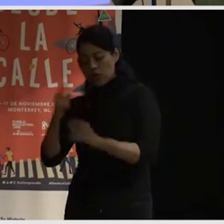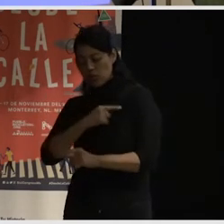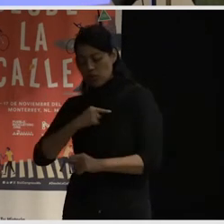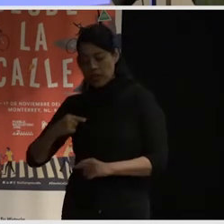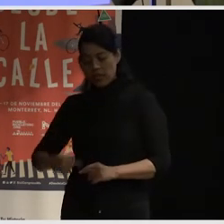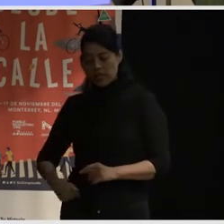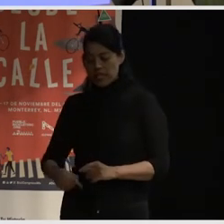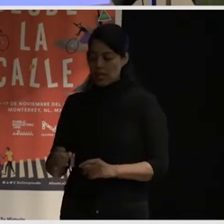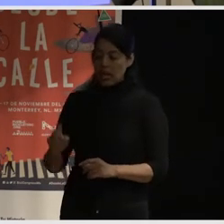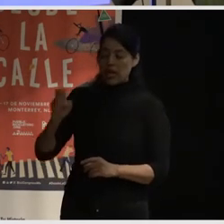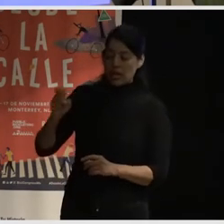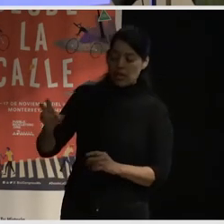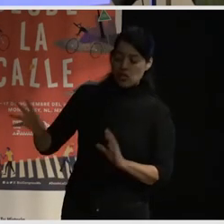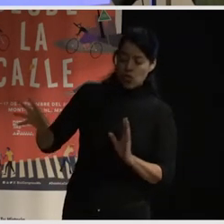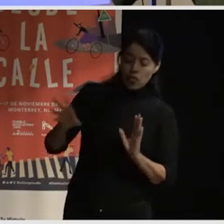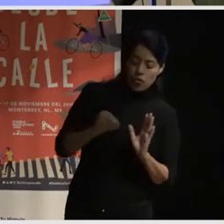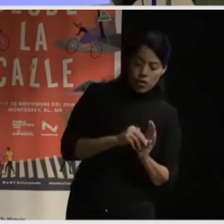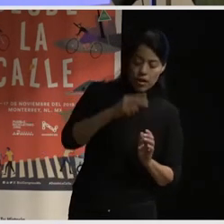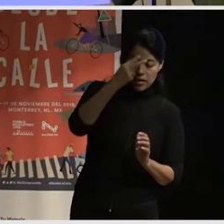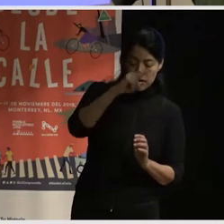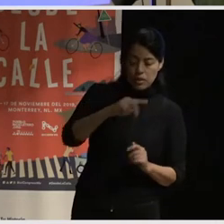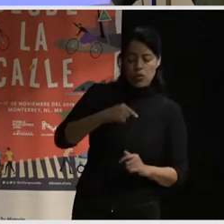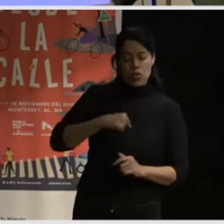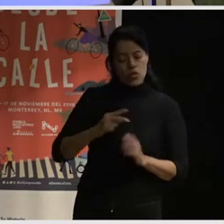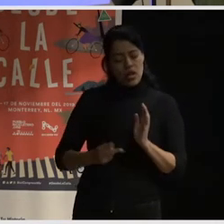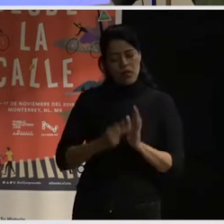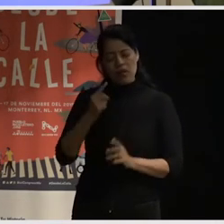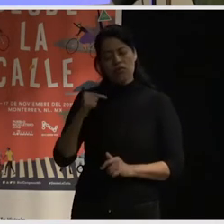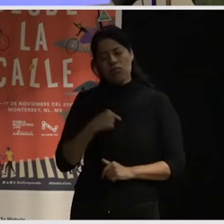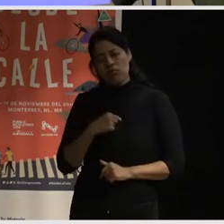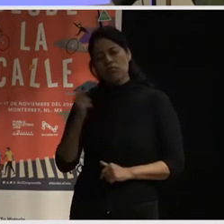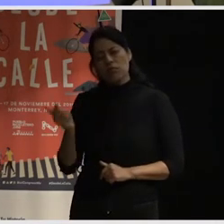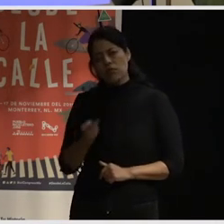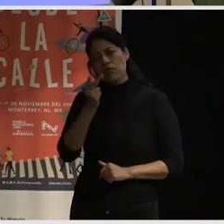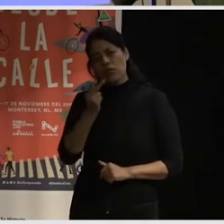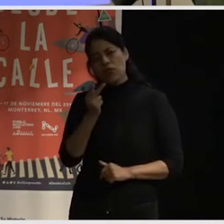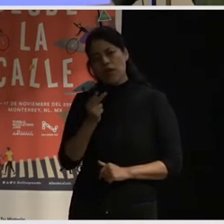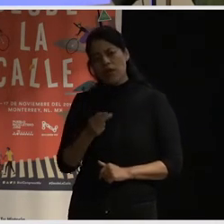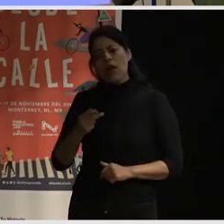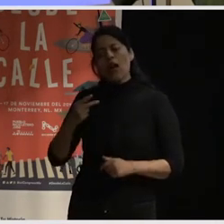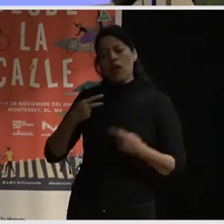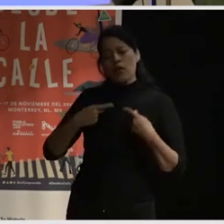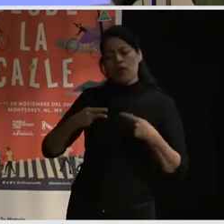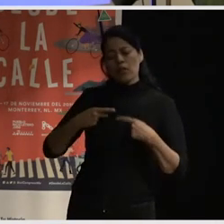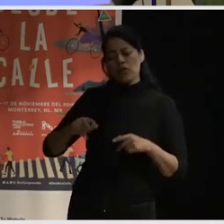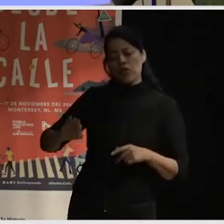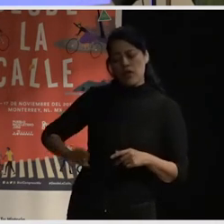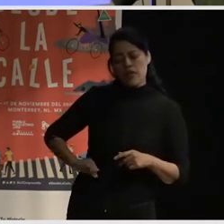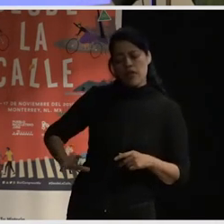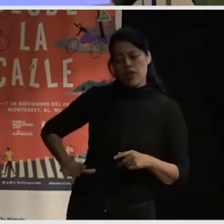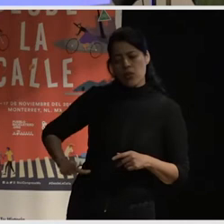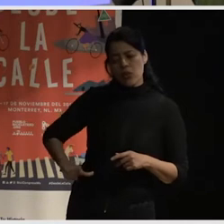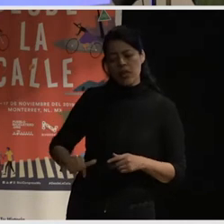nos va a llegar a afectar a nosotros una en una ocasión yo cuestionaba a una funcionaria pública y ella me decía